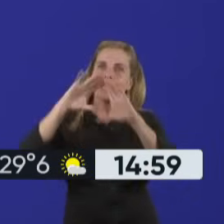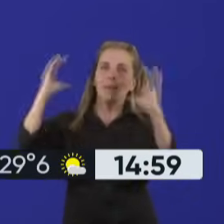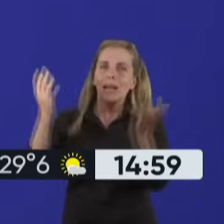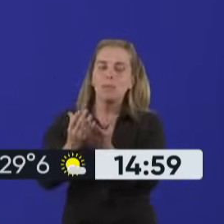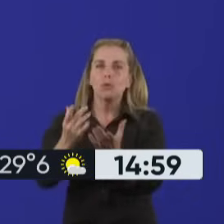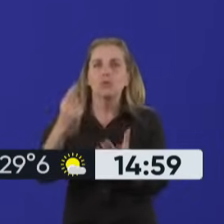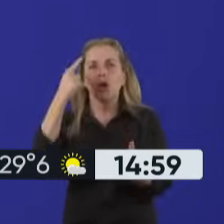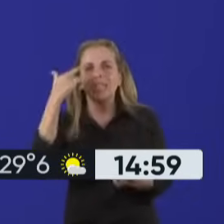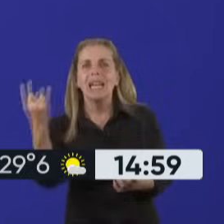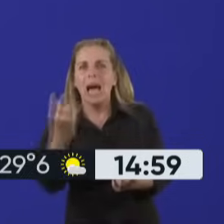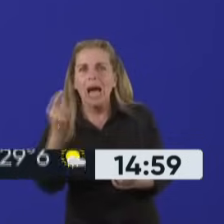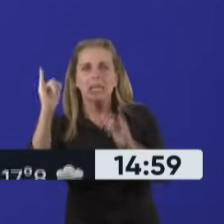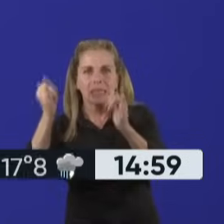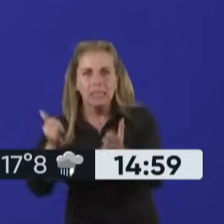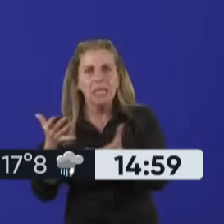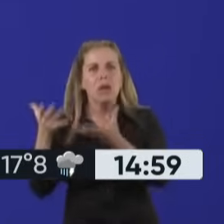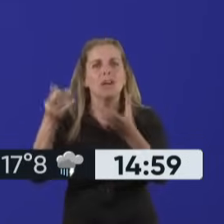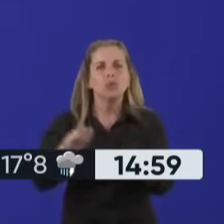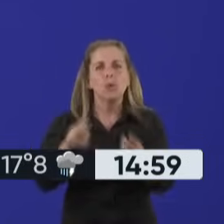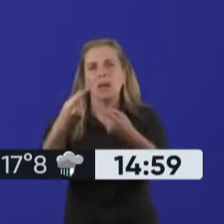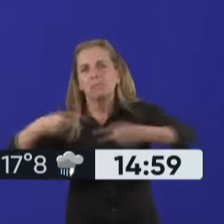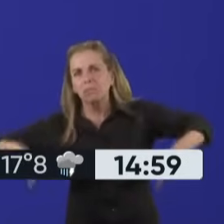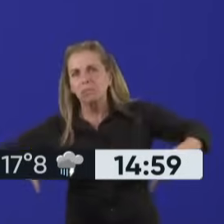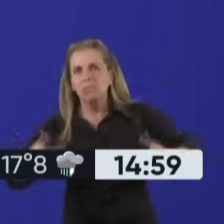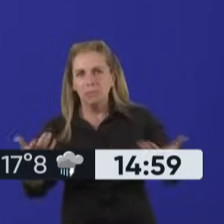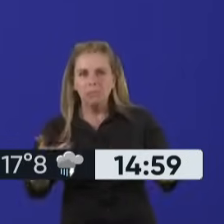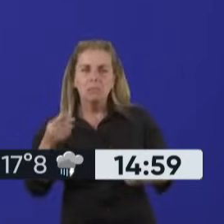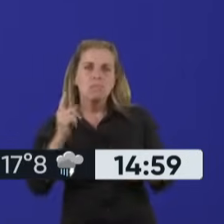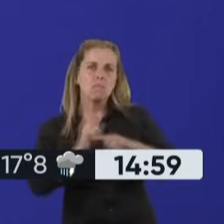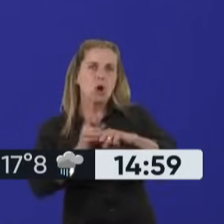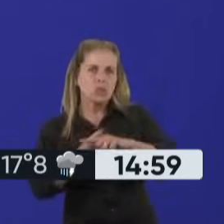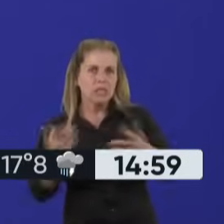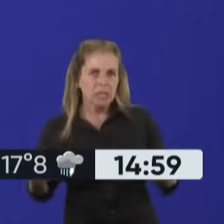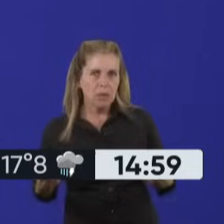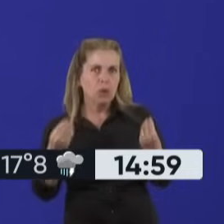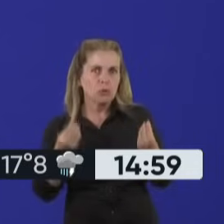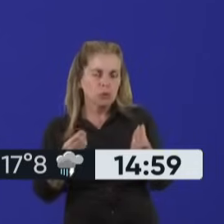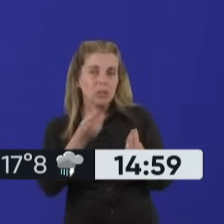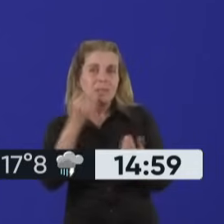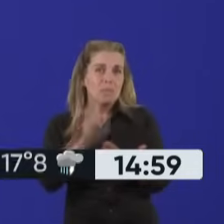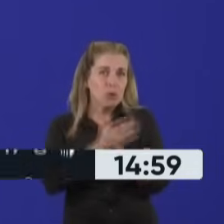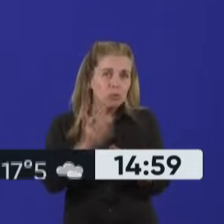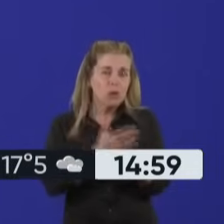una aceleración de la tasa de crecimiento como consecuencia del aumento de la productividad.